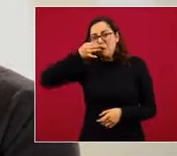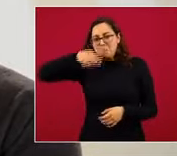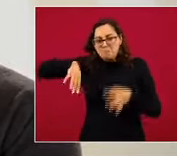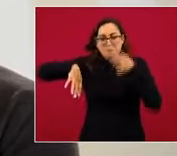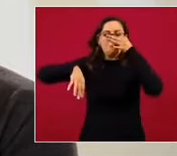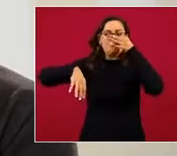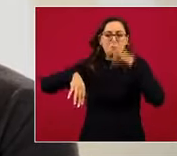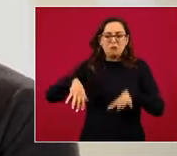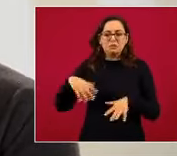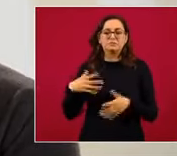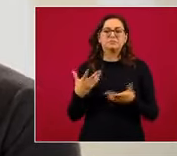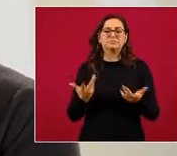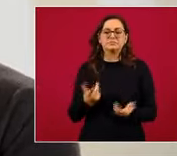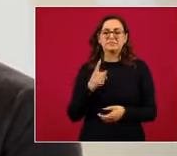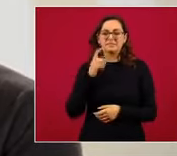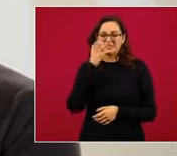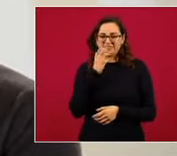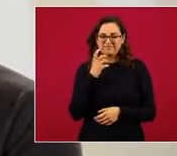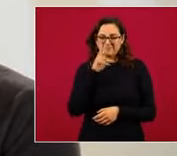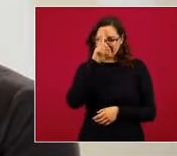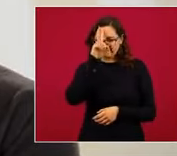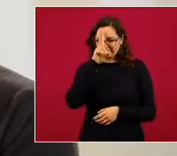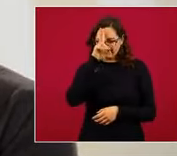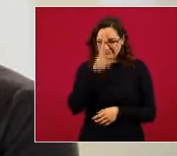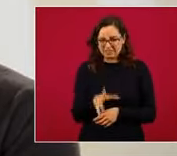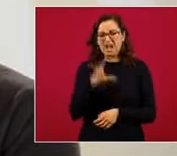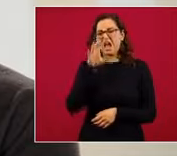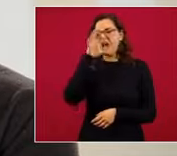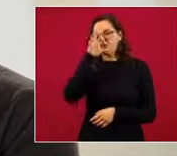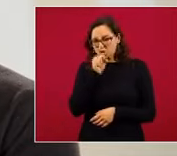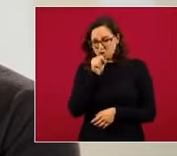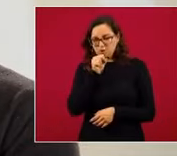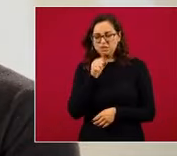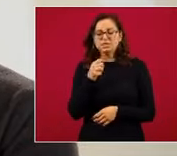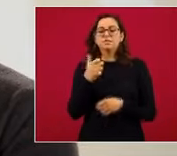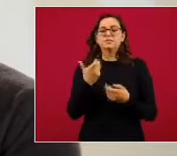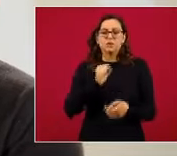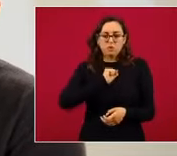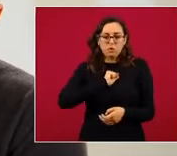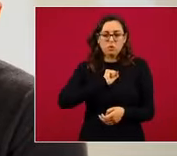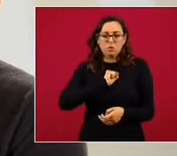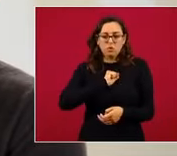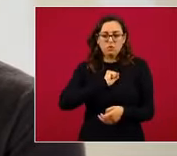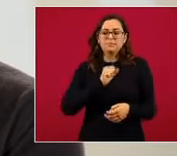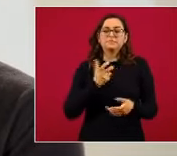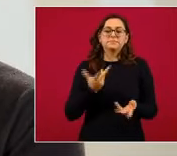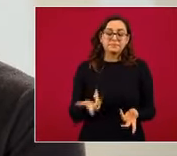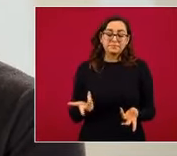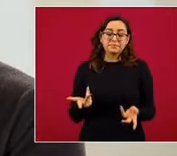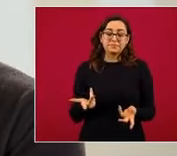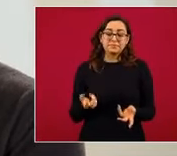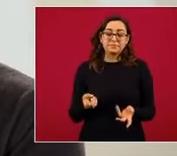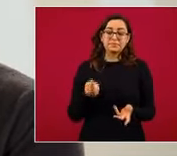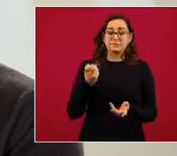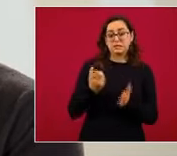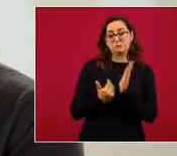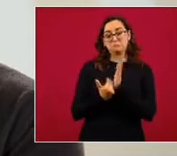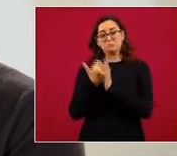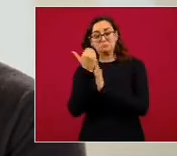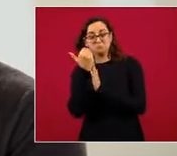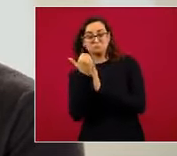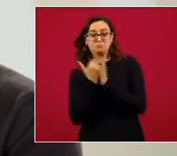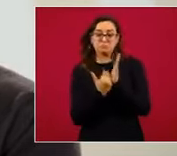el escozor de la nariz, los estornudos y, lógicamente, la tos. En mayor o menor intensidad, normalmente